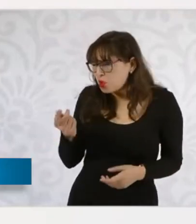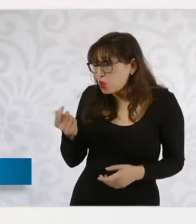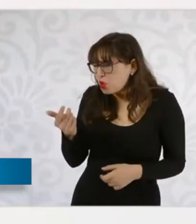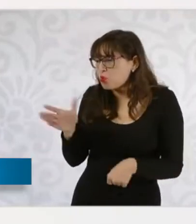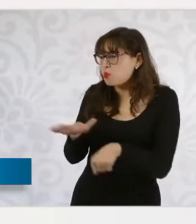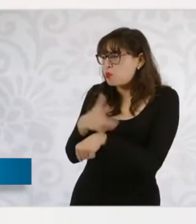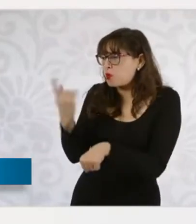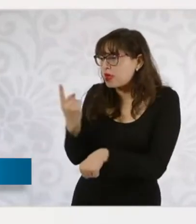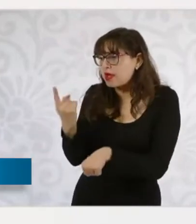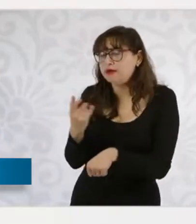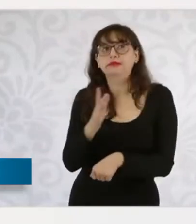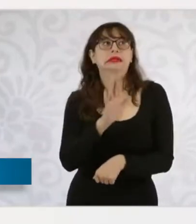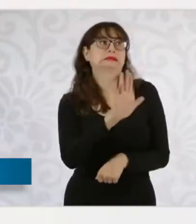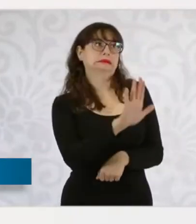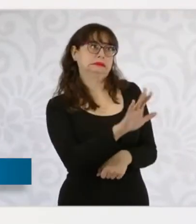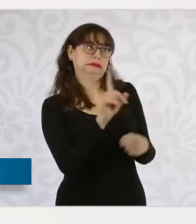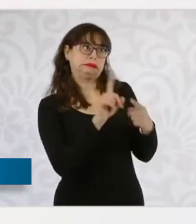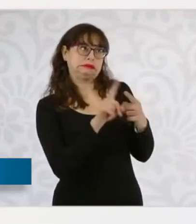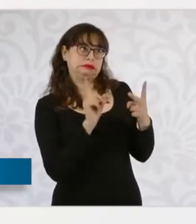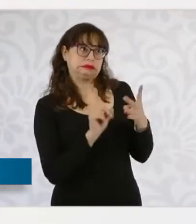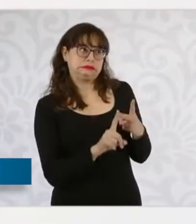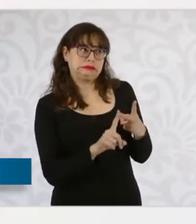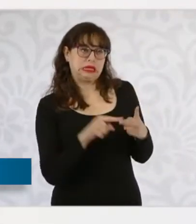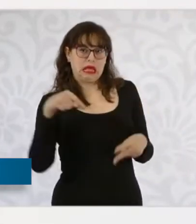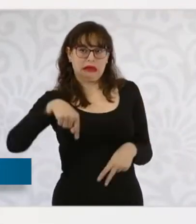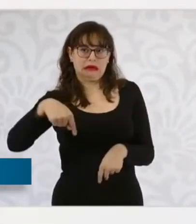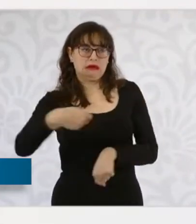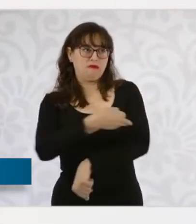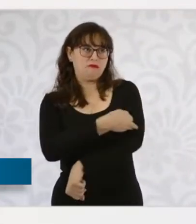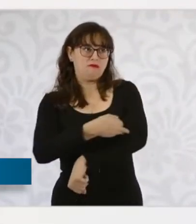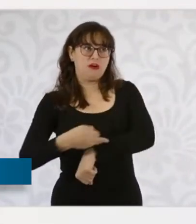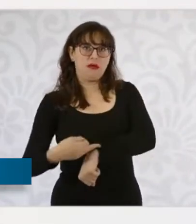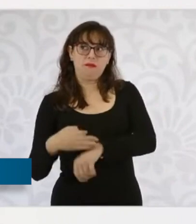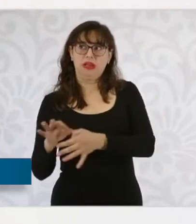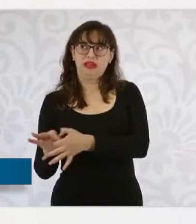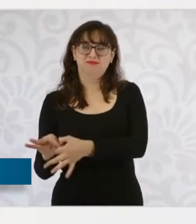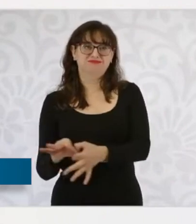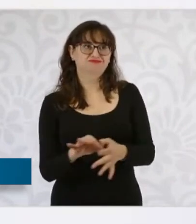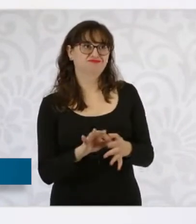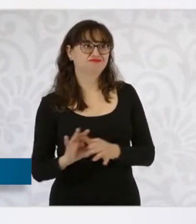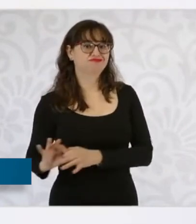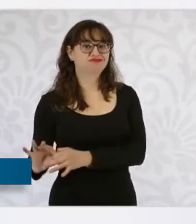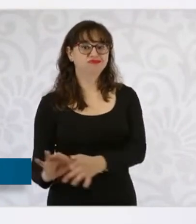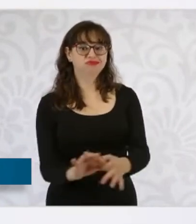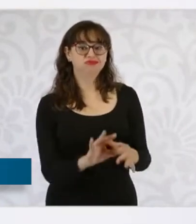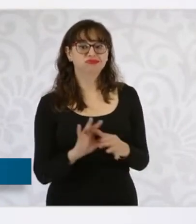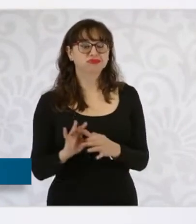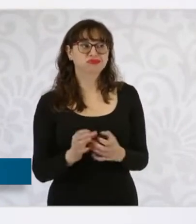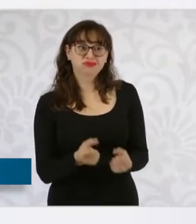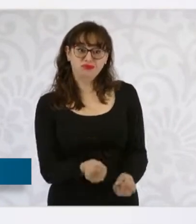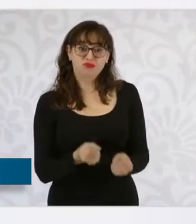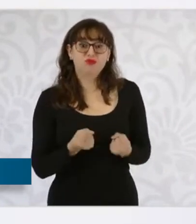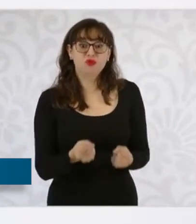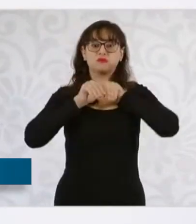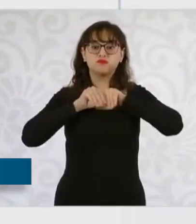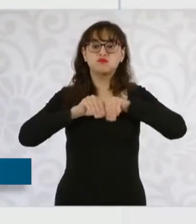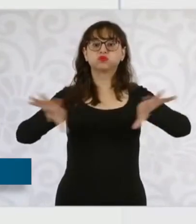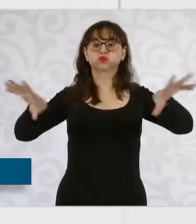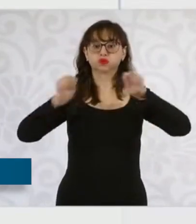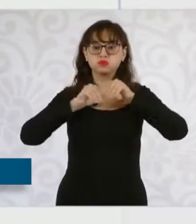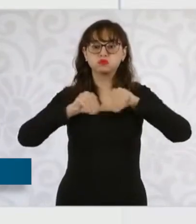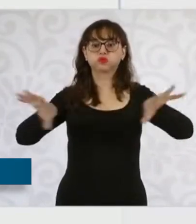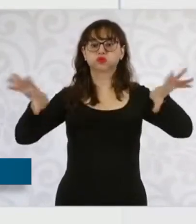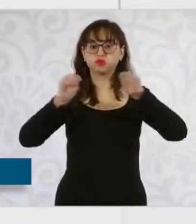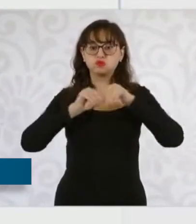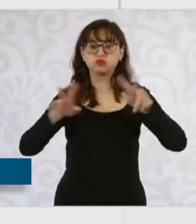la presidenta de México Claudia shanum anunció que el próximo año comenzará la construcción de los trenes de pasajeros México